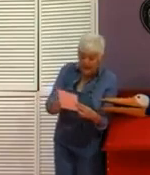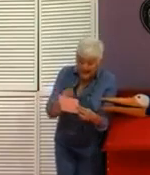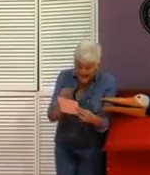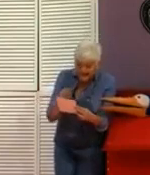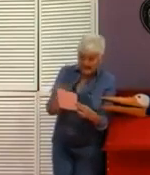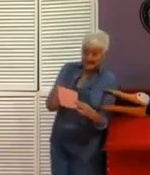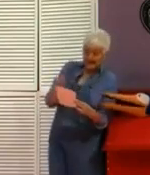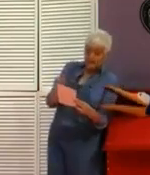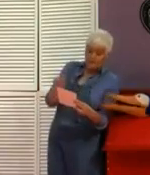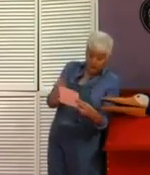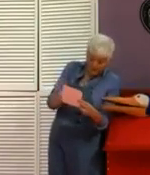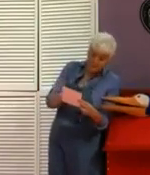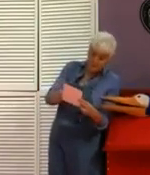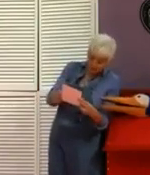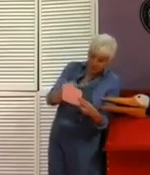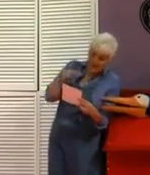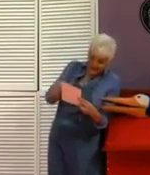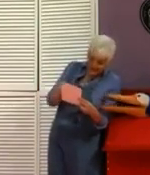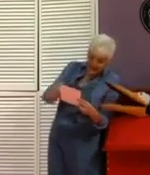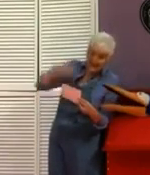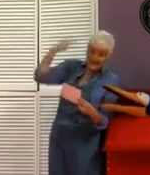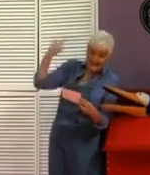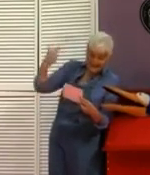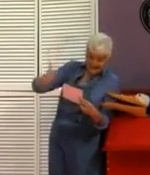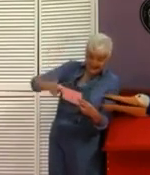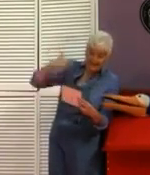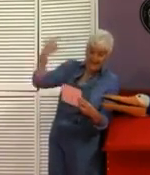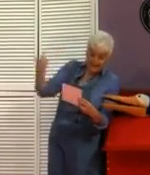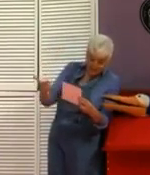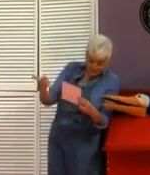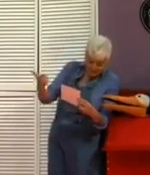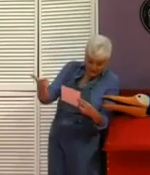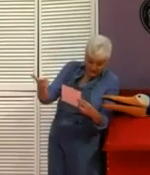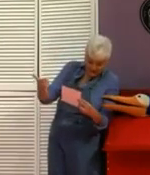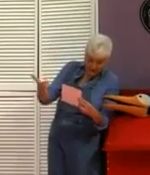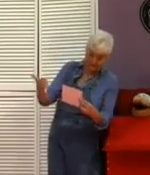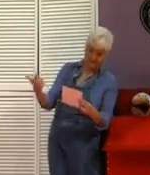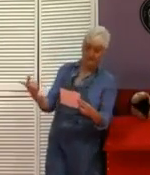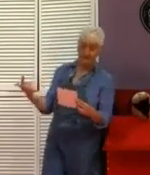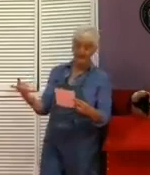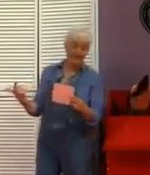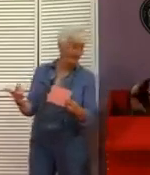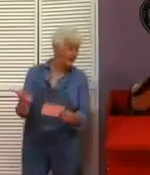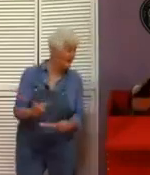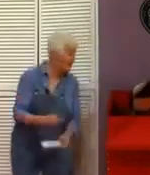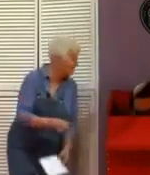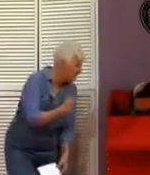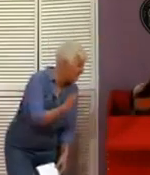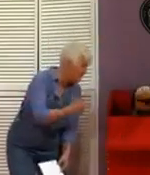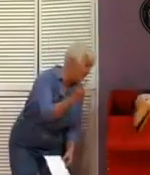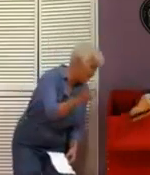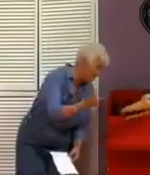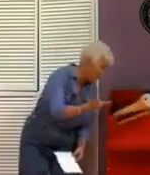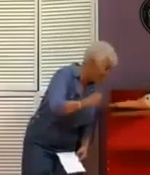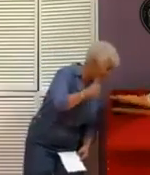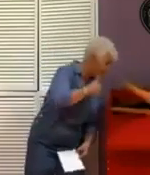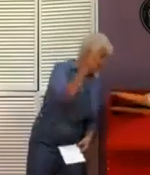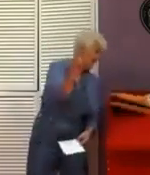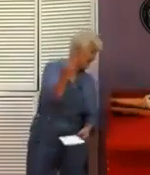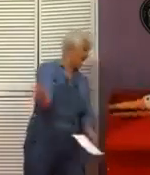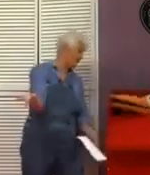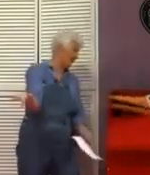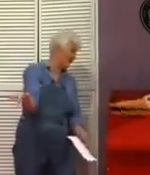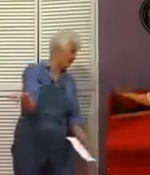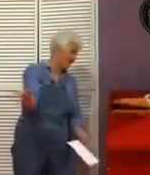llaves? Ah, no, las. ¿A la las escuela? Buscamos por toda la casa y estaban en el refrigerador. ¡Ah! Yo creí que la mamá la habían buscado y la